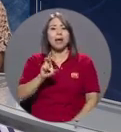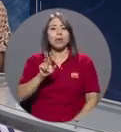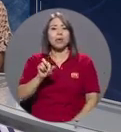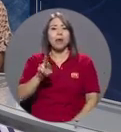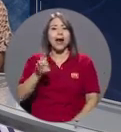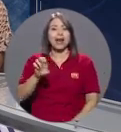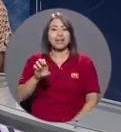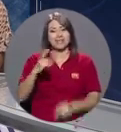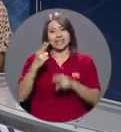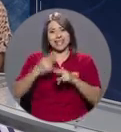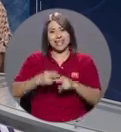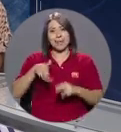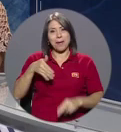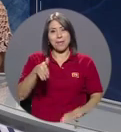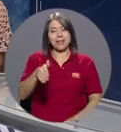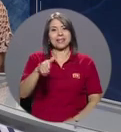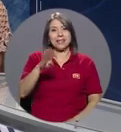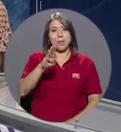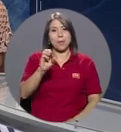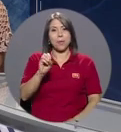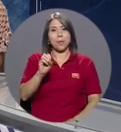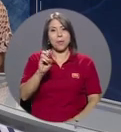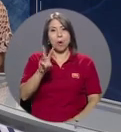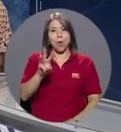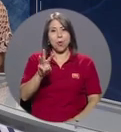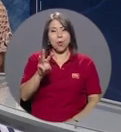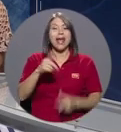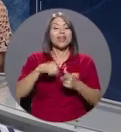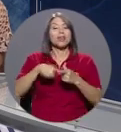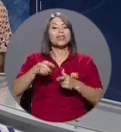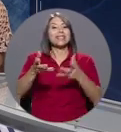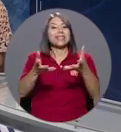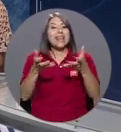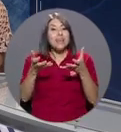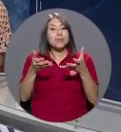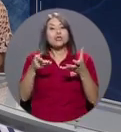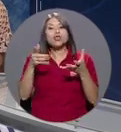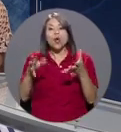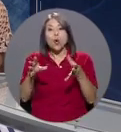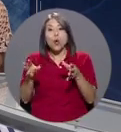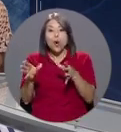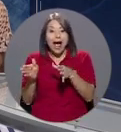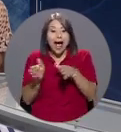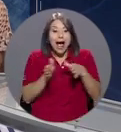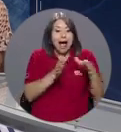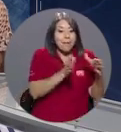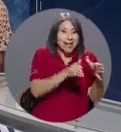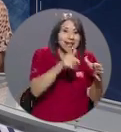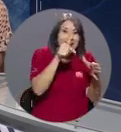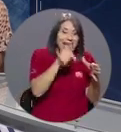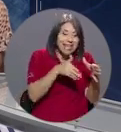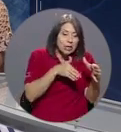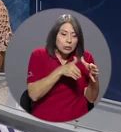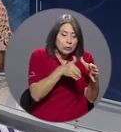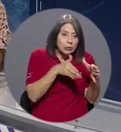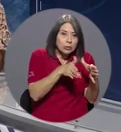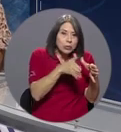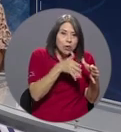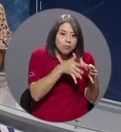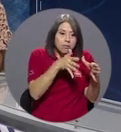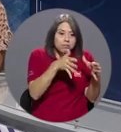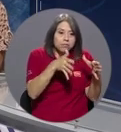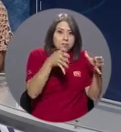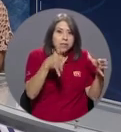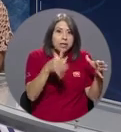pez bobo. Entonces estamos evaluando un poquito la posibilidad de reproducirlo en cautiverio, no con fines nada más de